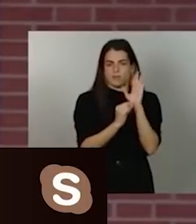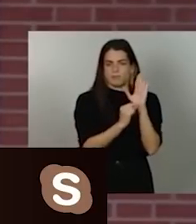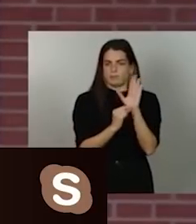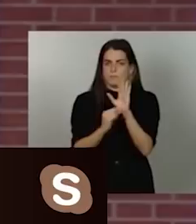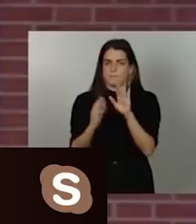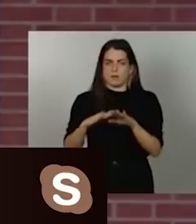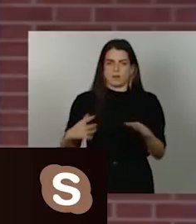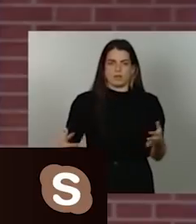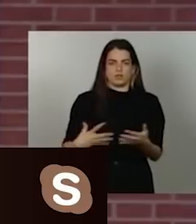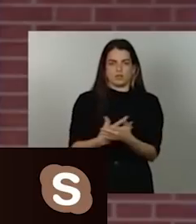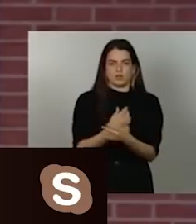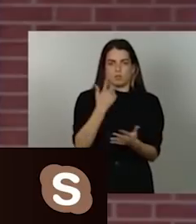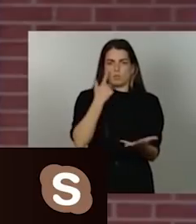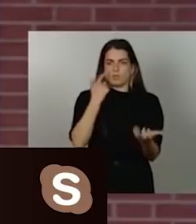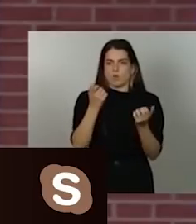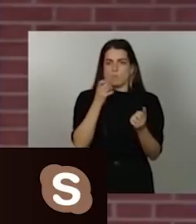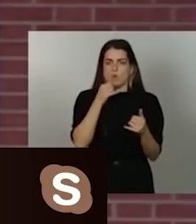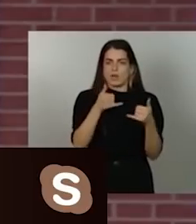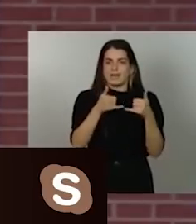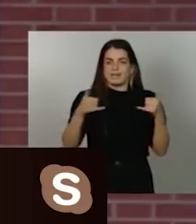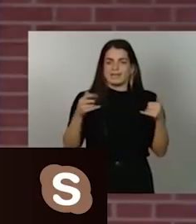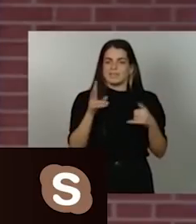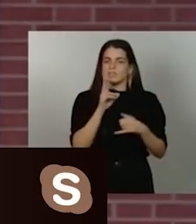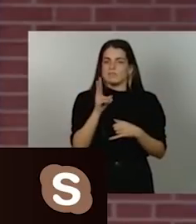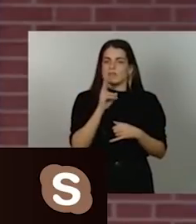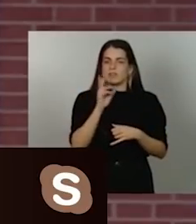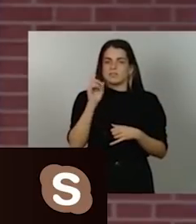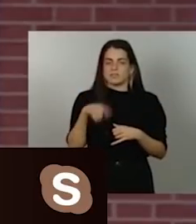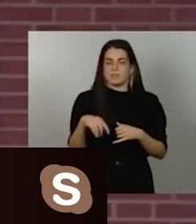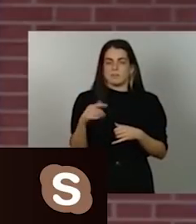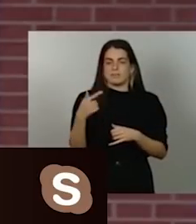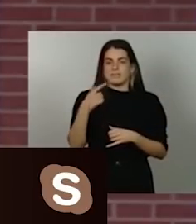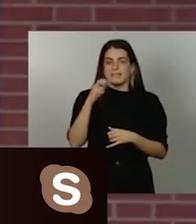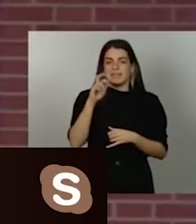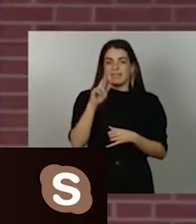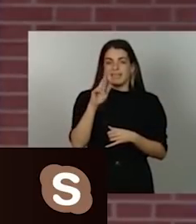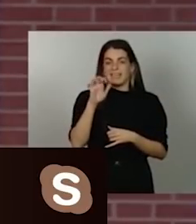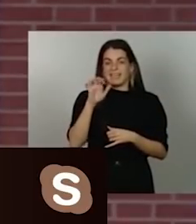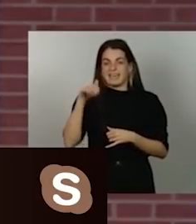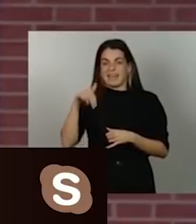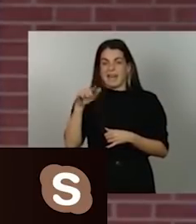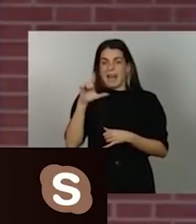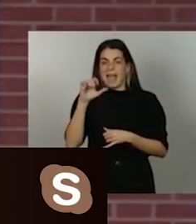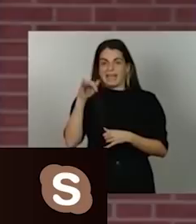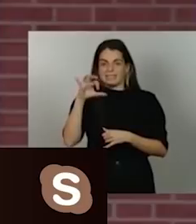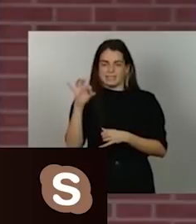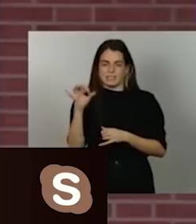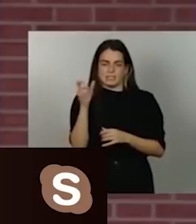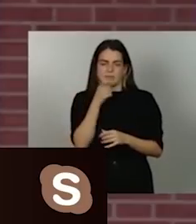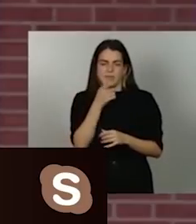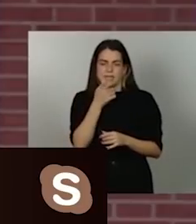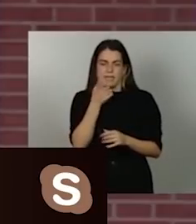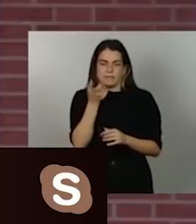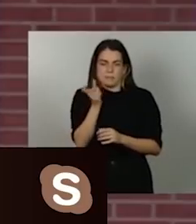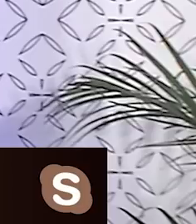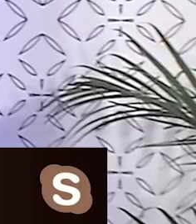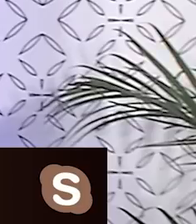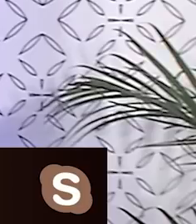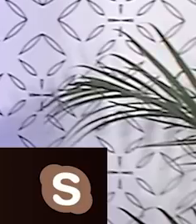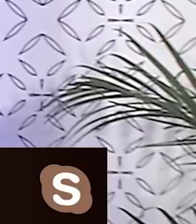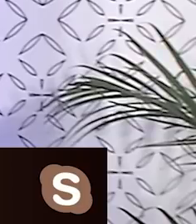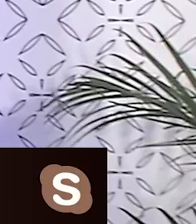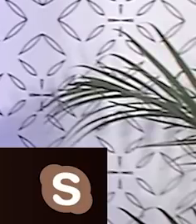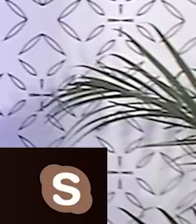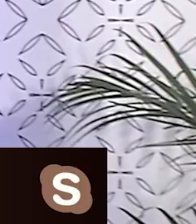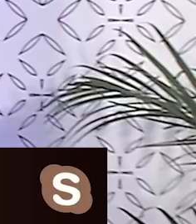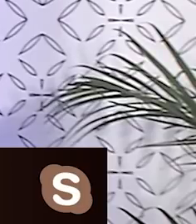a él le conviene, y sobre todo eso le va a beneficiar a él, convocará elecciones. Si a él ve que esto se puede ir de las